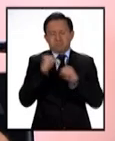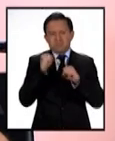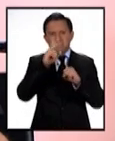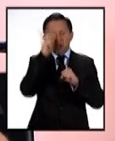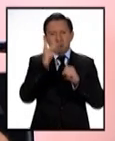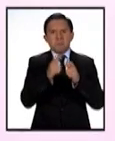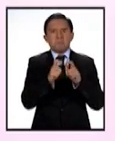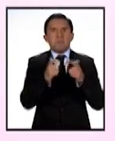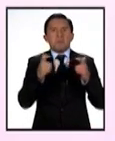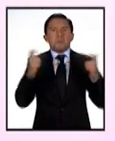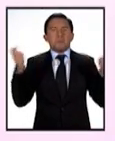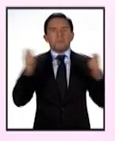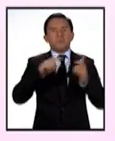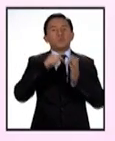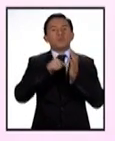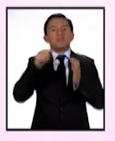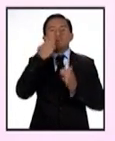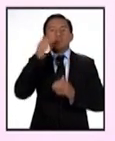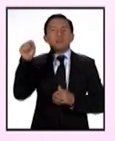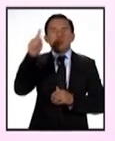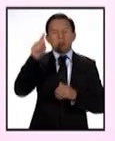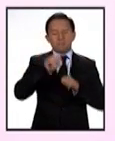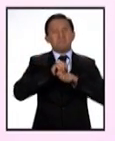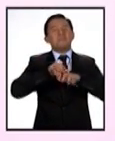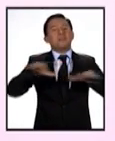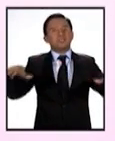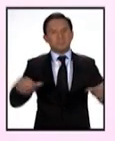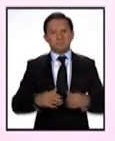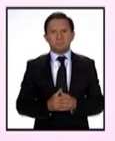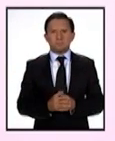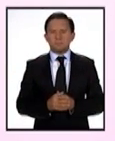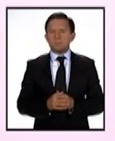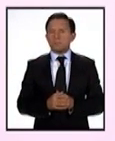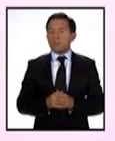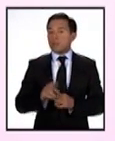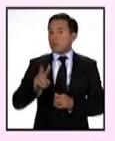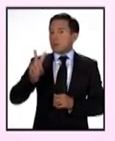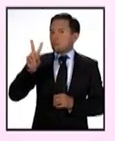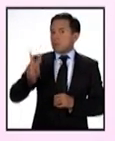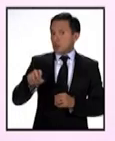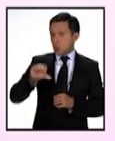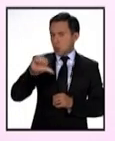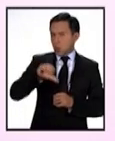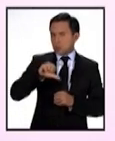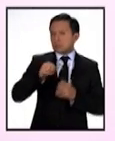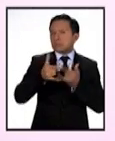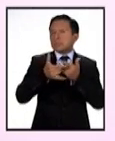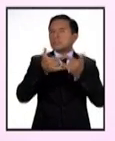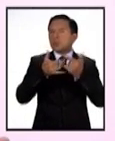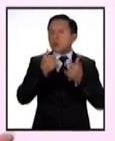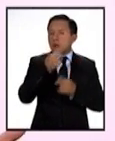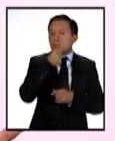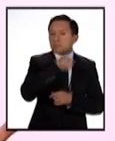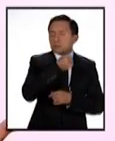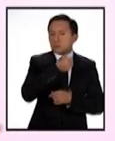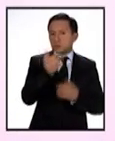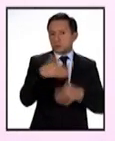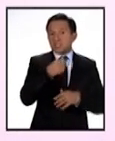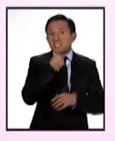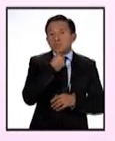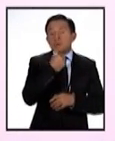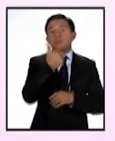nuestro país. El caso que les vamos a presentar es francamente dramático. Un niño de 6 años que tiene, como se